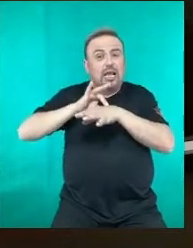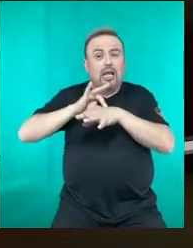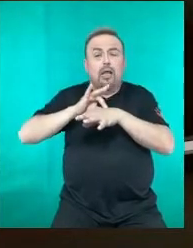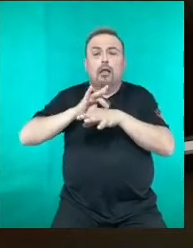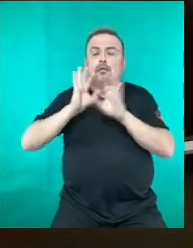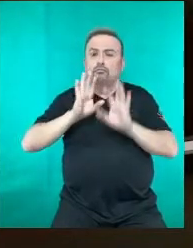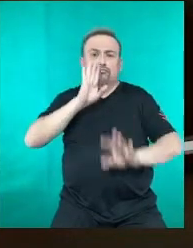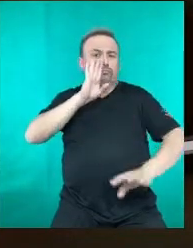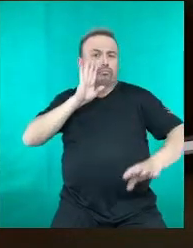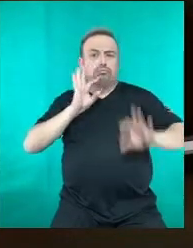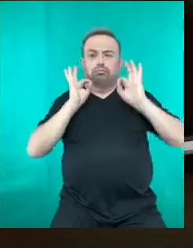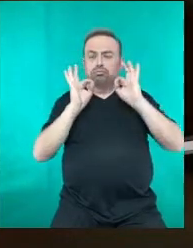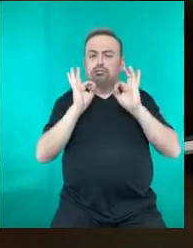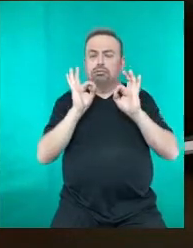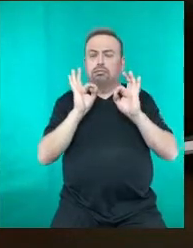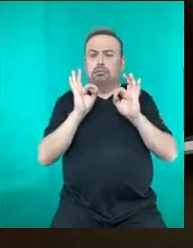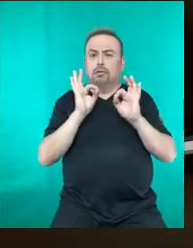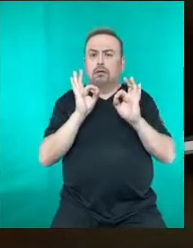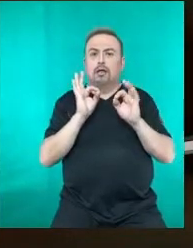muy